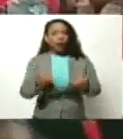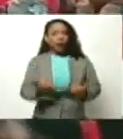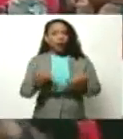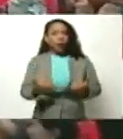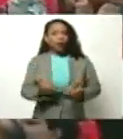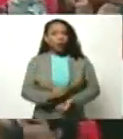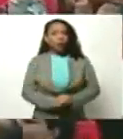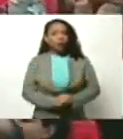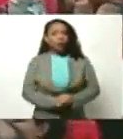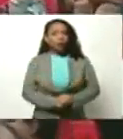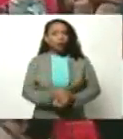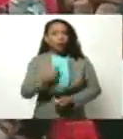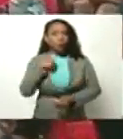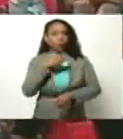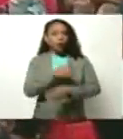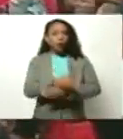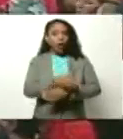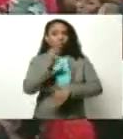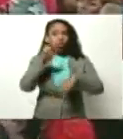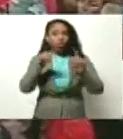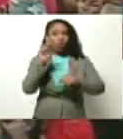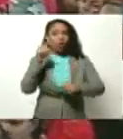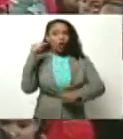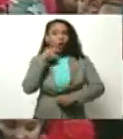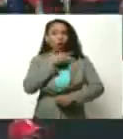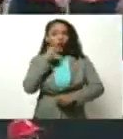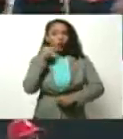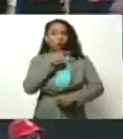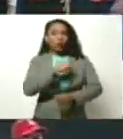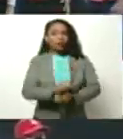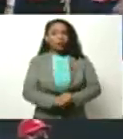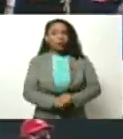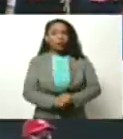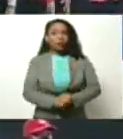voy el 12 de octubre